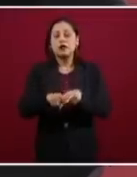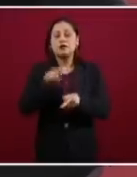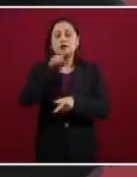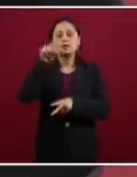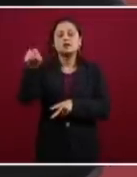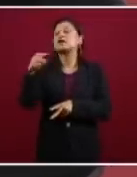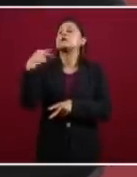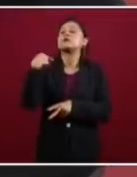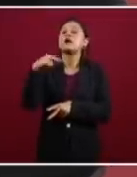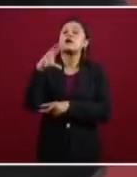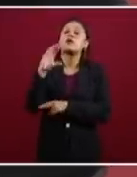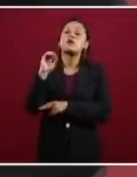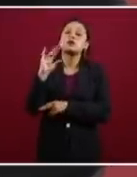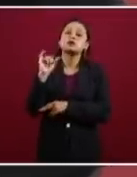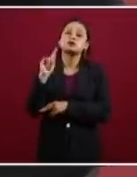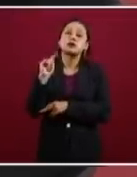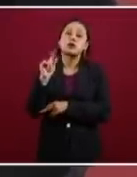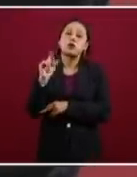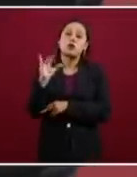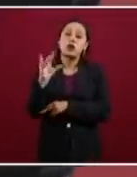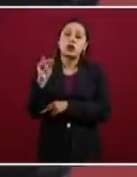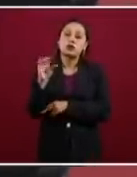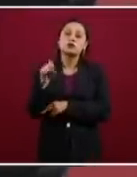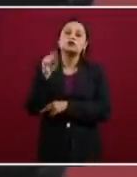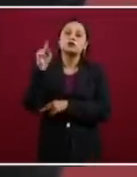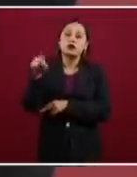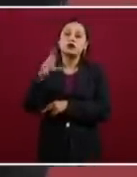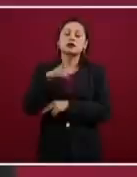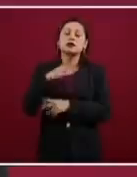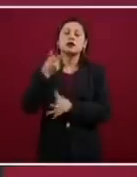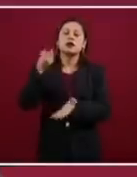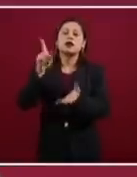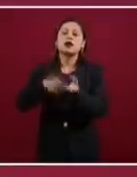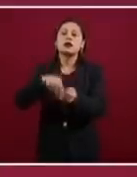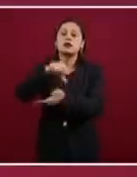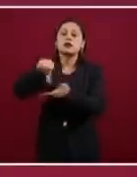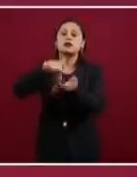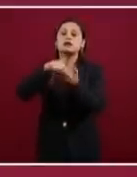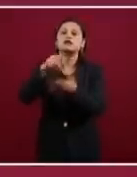barcos en el complejo petroquímico